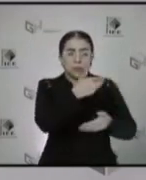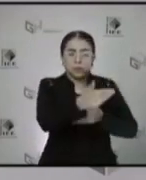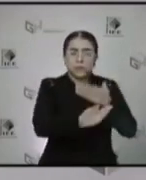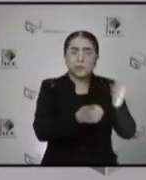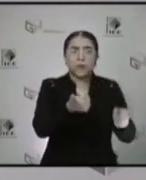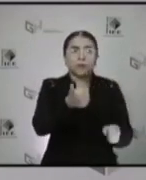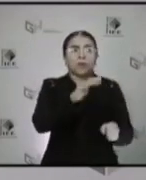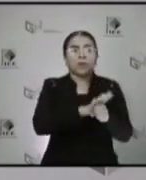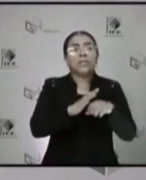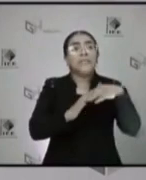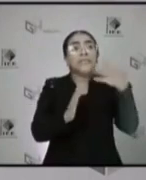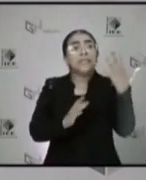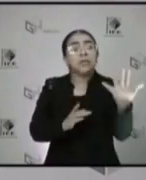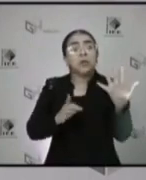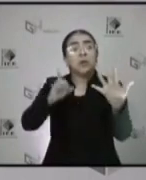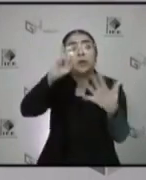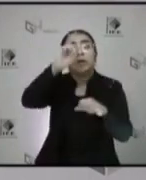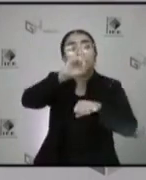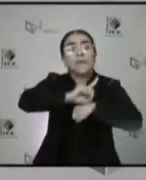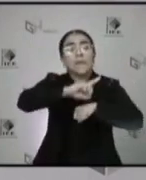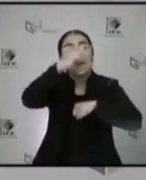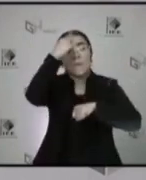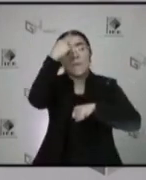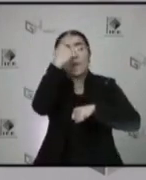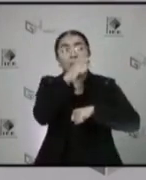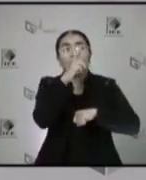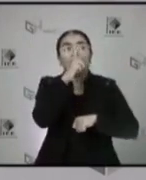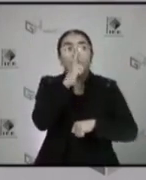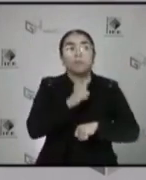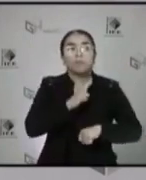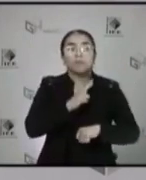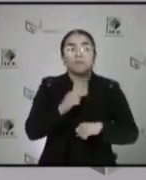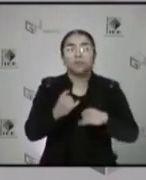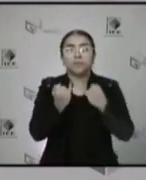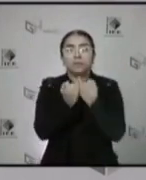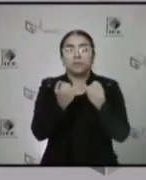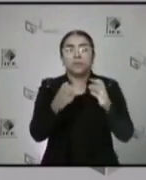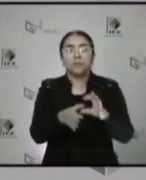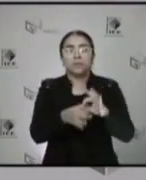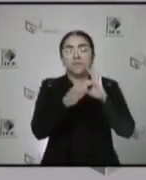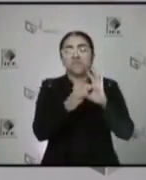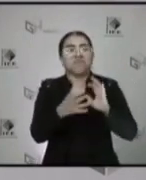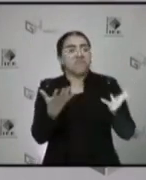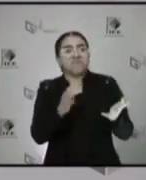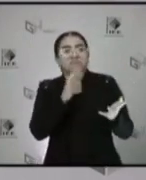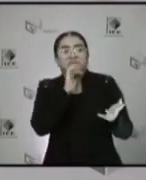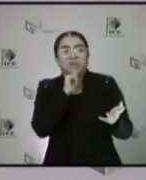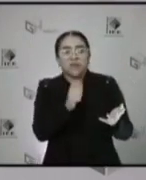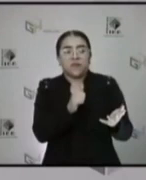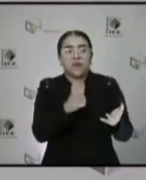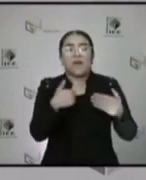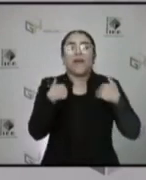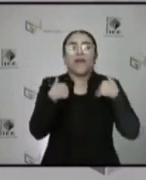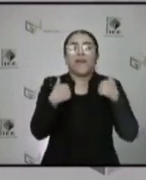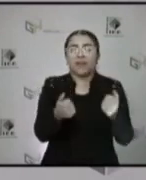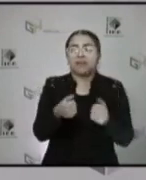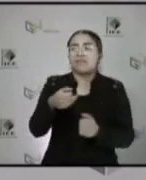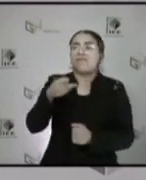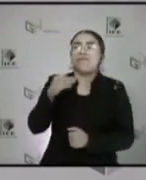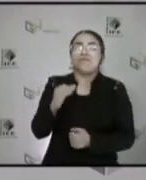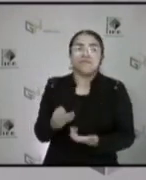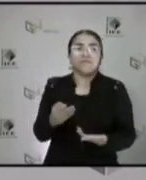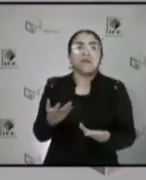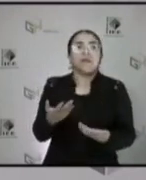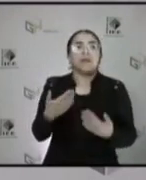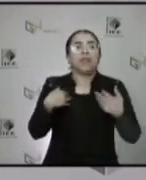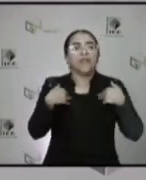tendrá 5 días para responder a cualquier solicitud. Si no lo hace, se entenderá que la admite, se